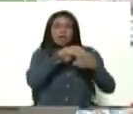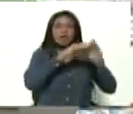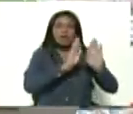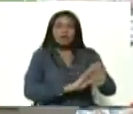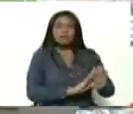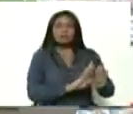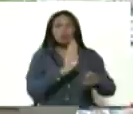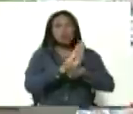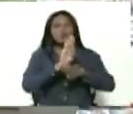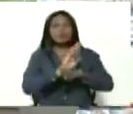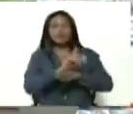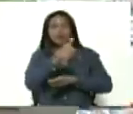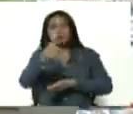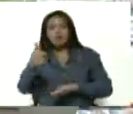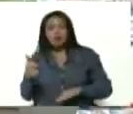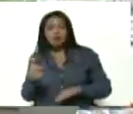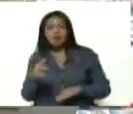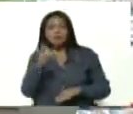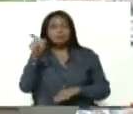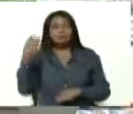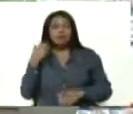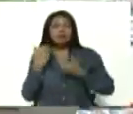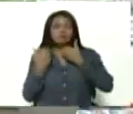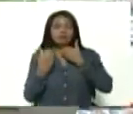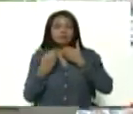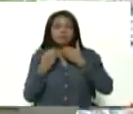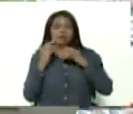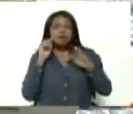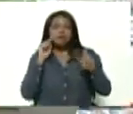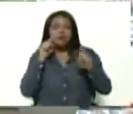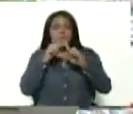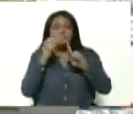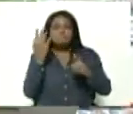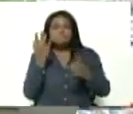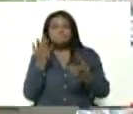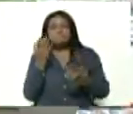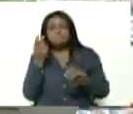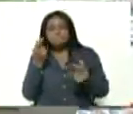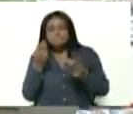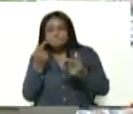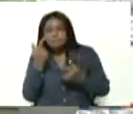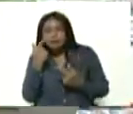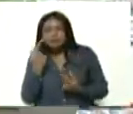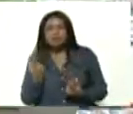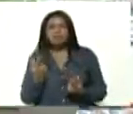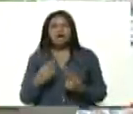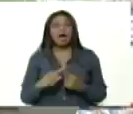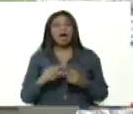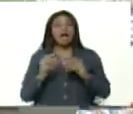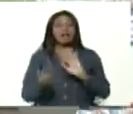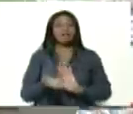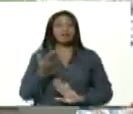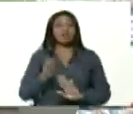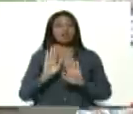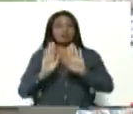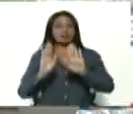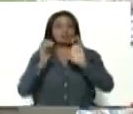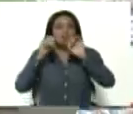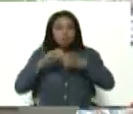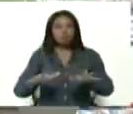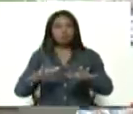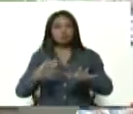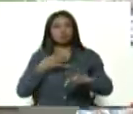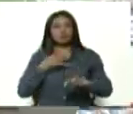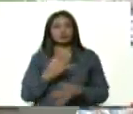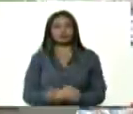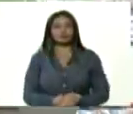el cuidado de cada caso y el seguimiento de cada contacto es esencial para detener la transmisión.